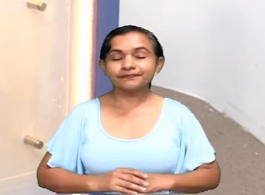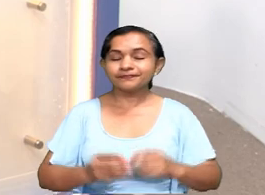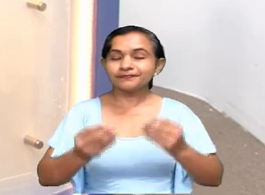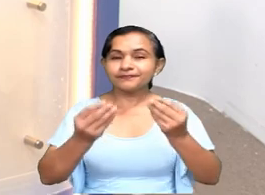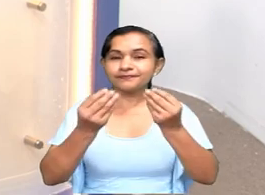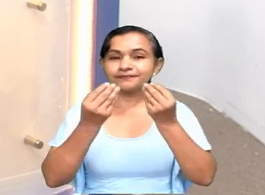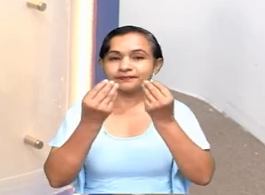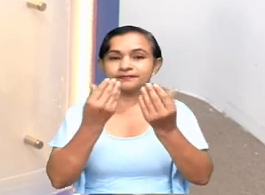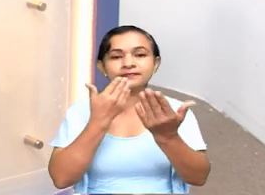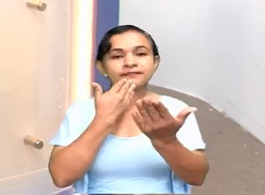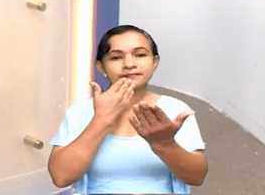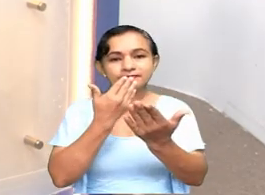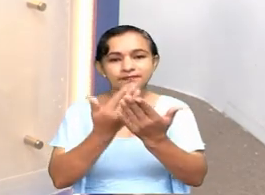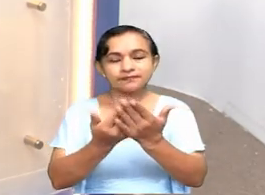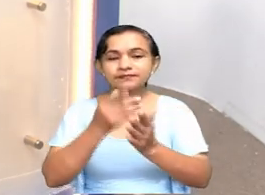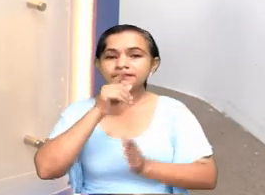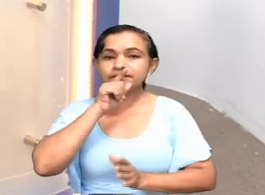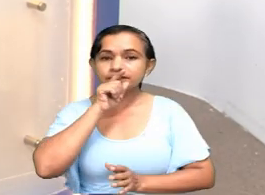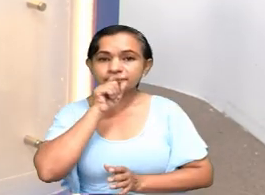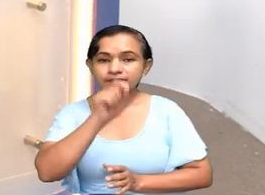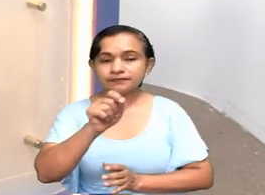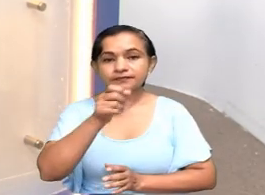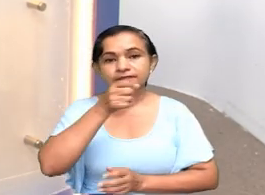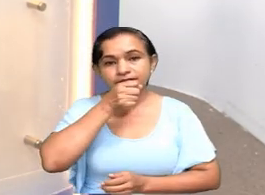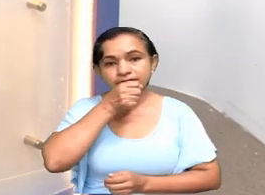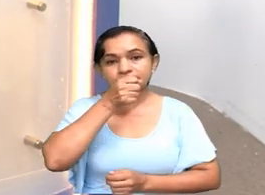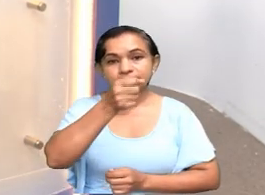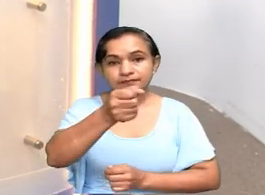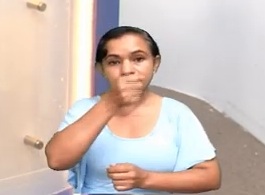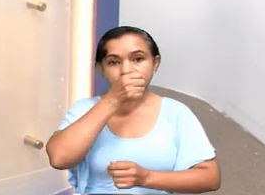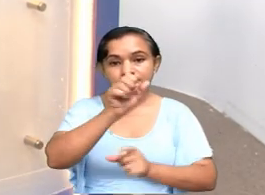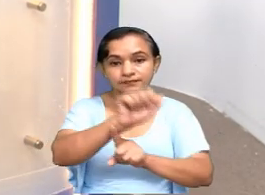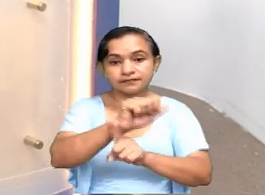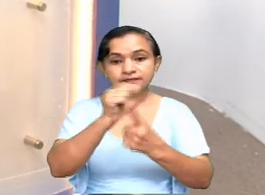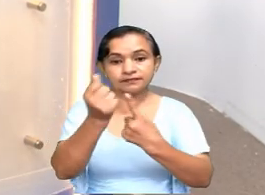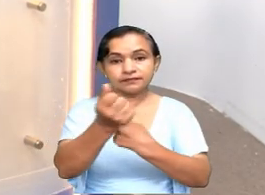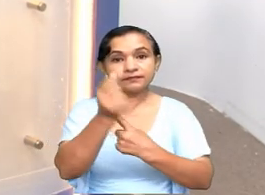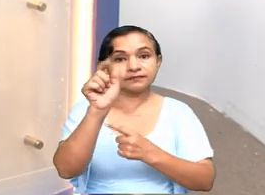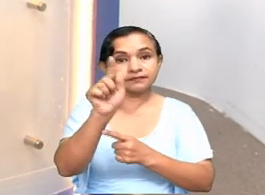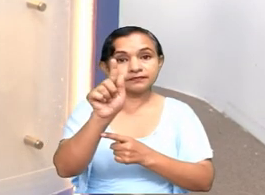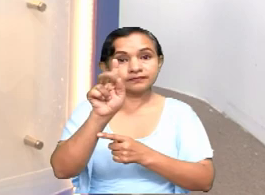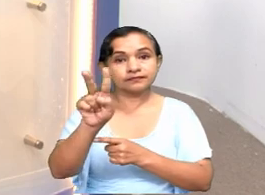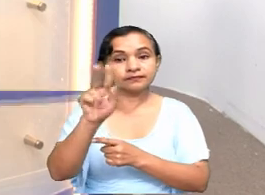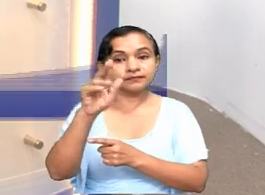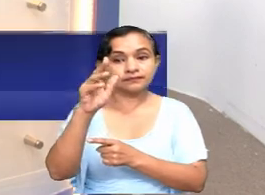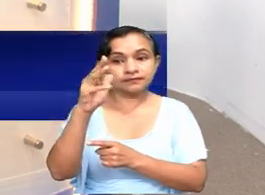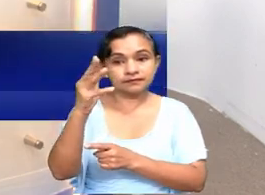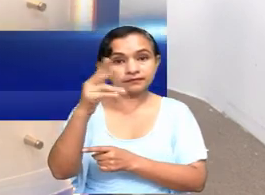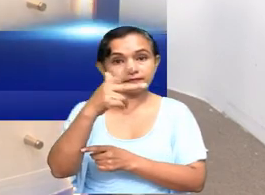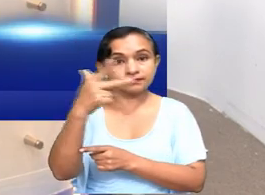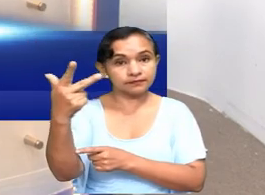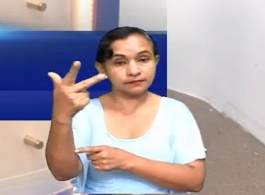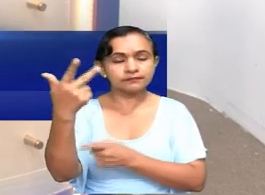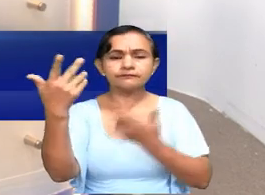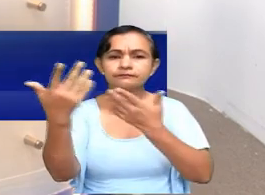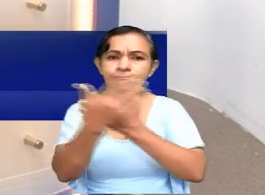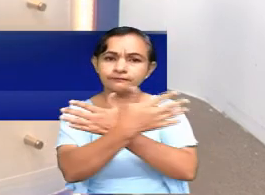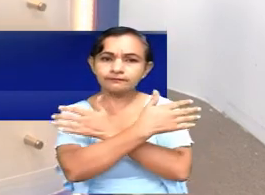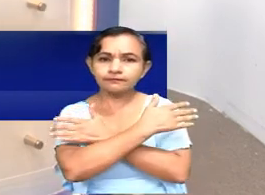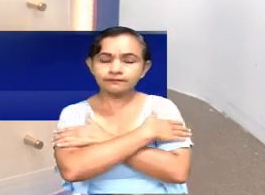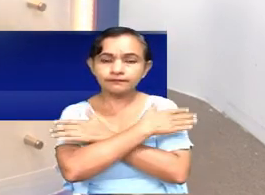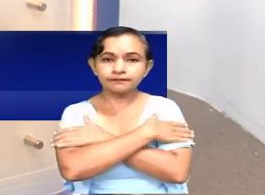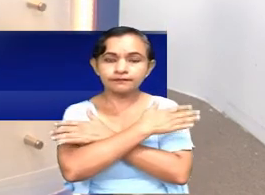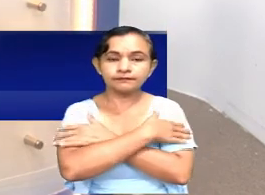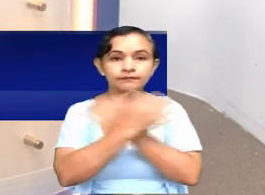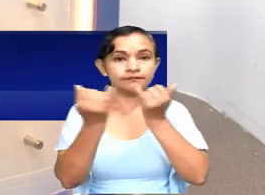Muchísimas gracias por preferir informarse a través de Noticias Asamblea TV. En este momento también saludamos a quienes nos acompañan a través de